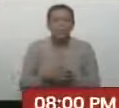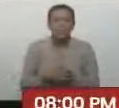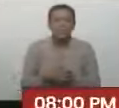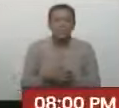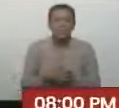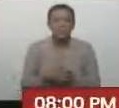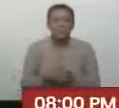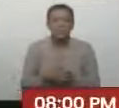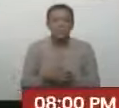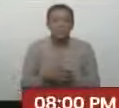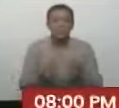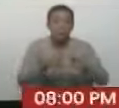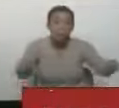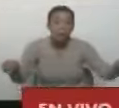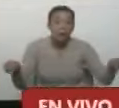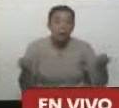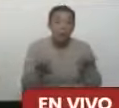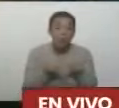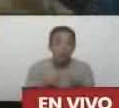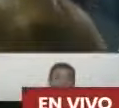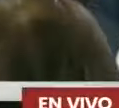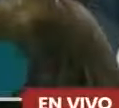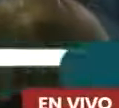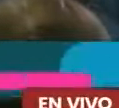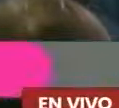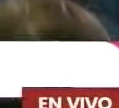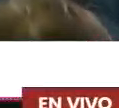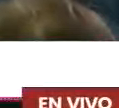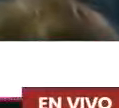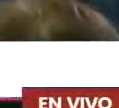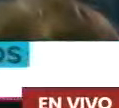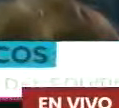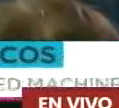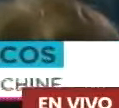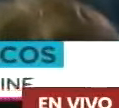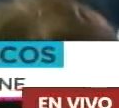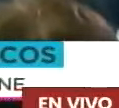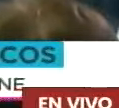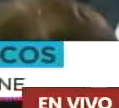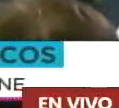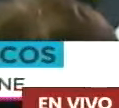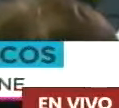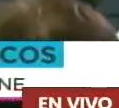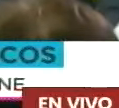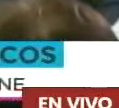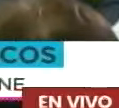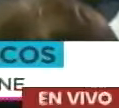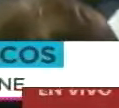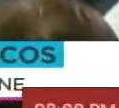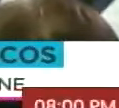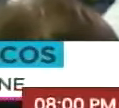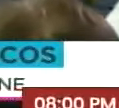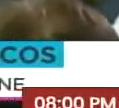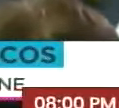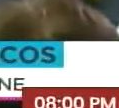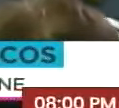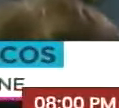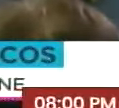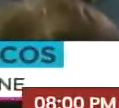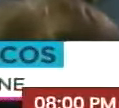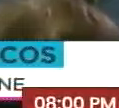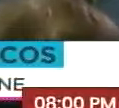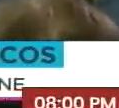tal, mi creación no fue una maqueta, sino que fue como un trabajo más digital, por decirlo así, fue en una computadora. Se basaba en crear un robot. Habían